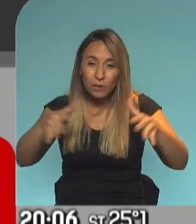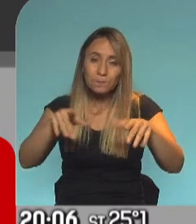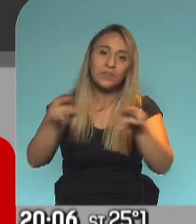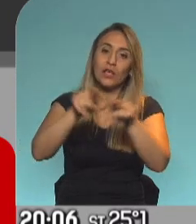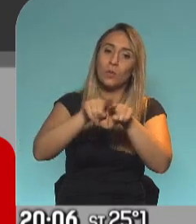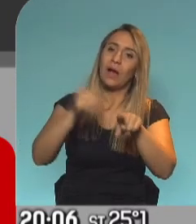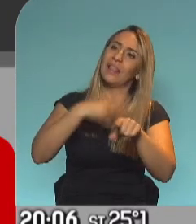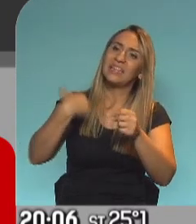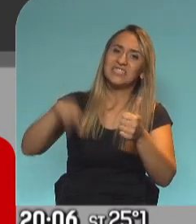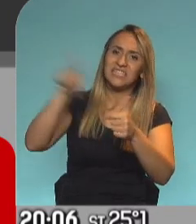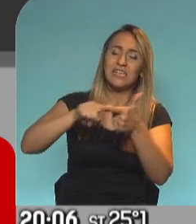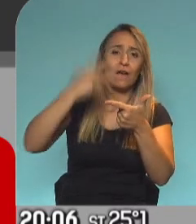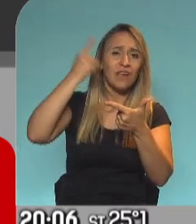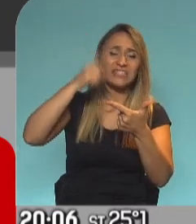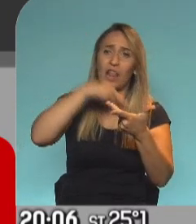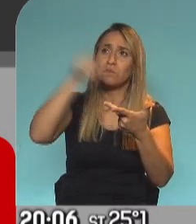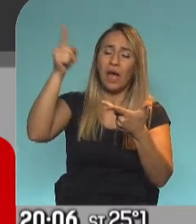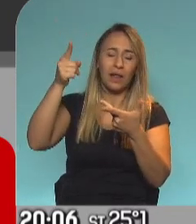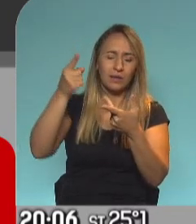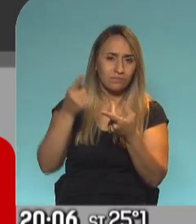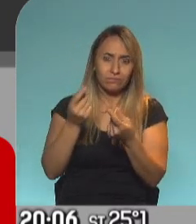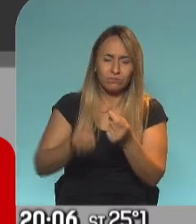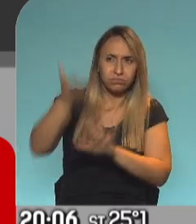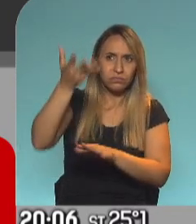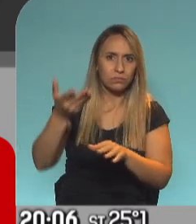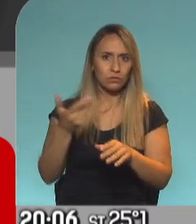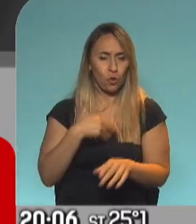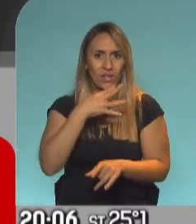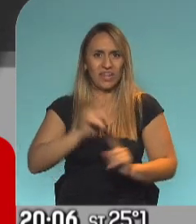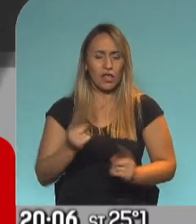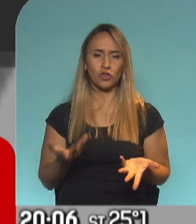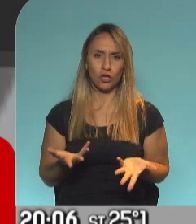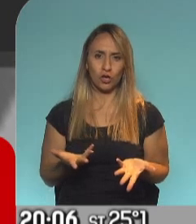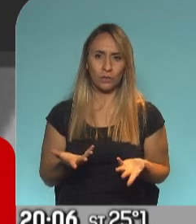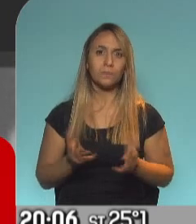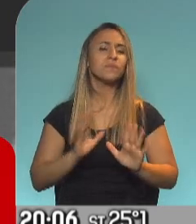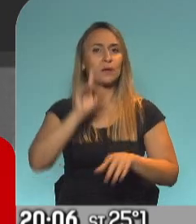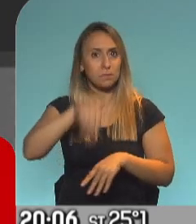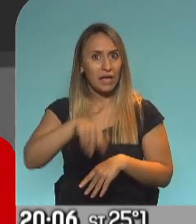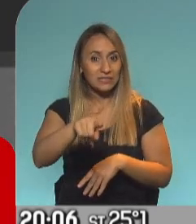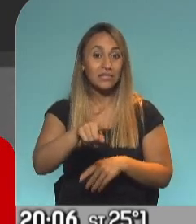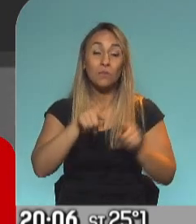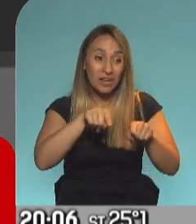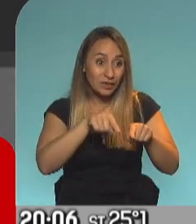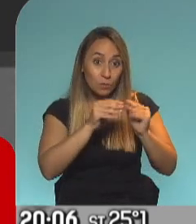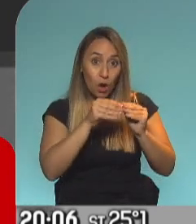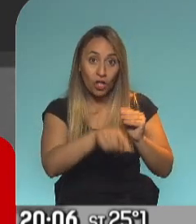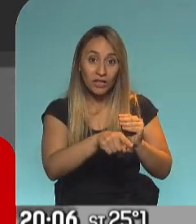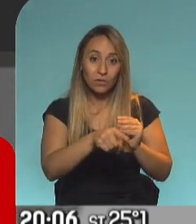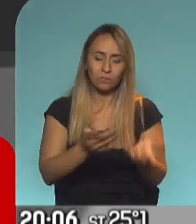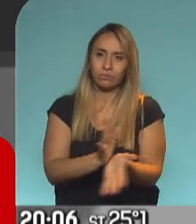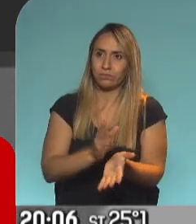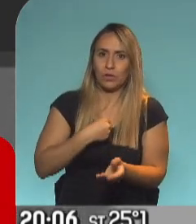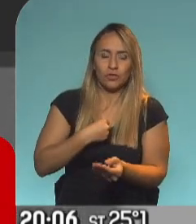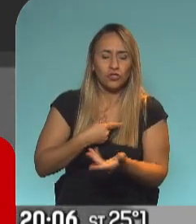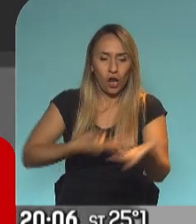un chino, un francés, un alemán? ¿Por qué? Explíquenmelo porque no lo entiendo. Y además, es por ese principio de solidaridad